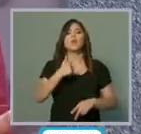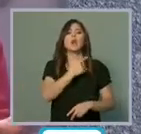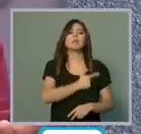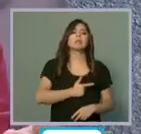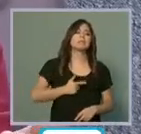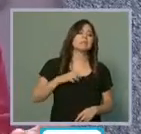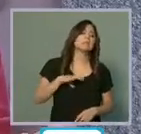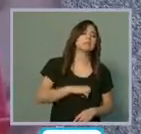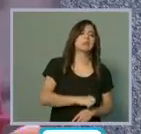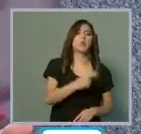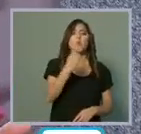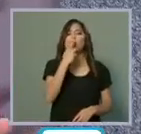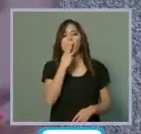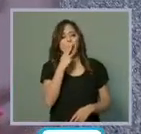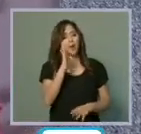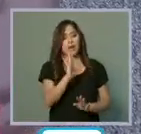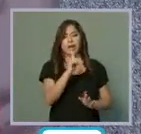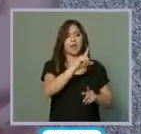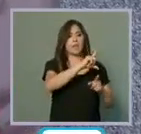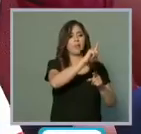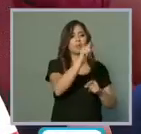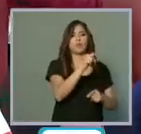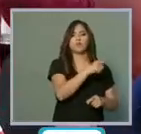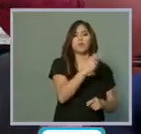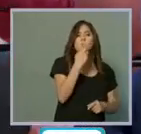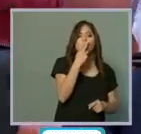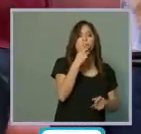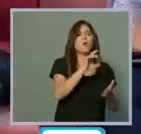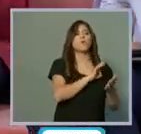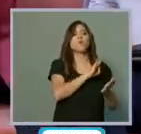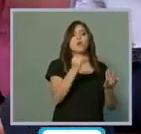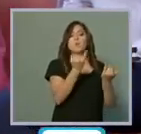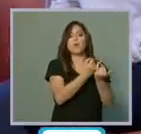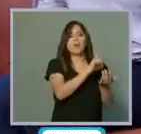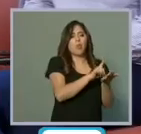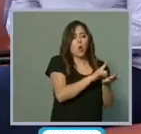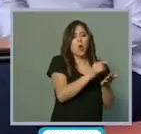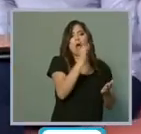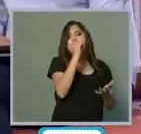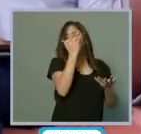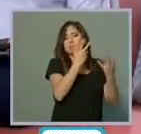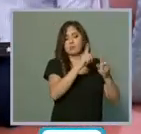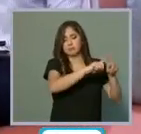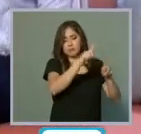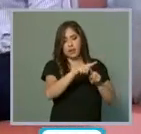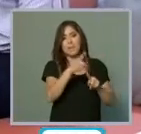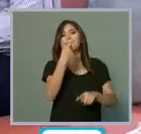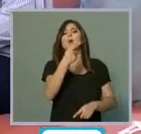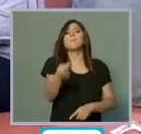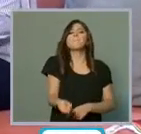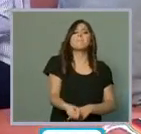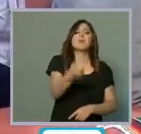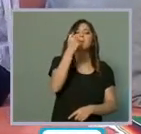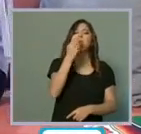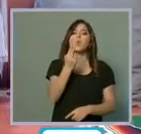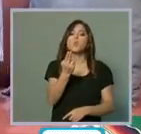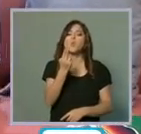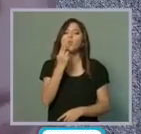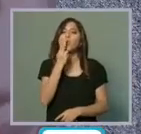y eso lo puedes llevar a las drogas, al alcohol y demás, ¿no? A todo. Pero pensando en el cigarro, Empezó. la primera vez te lo fumas por curiosidad y te